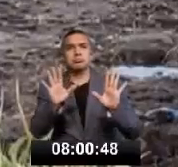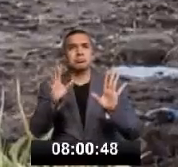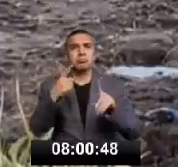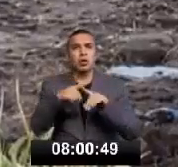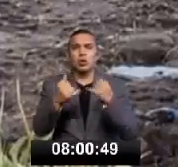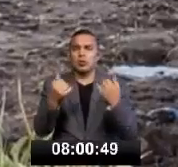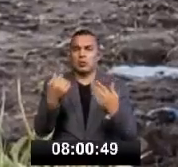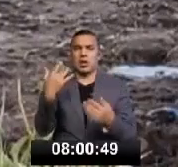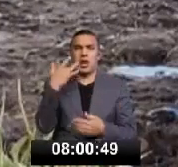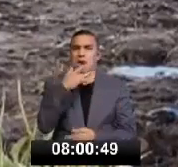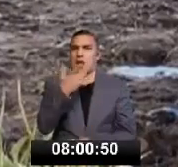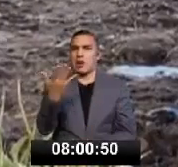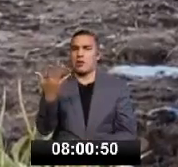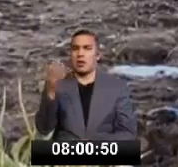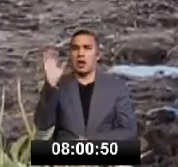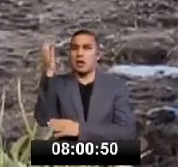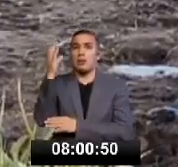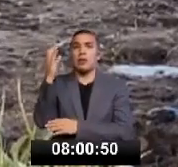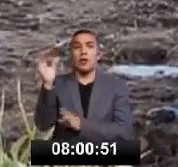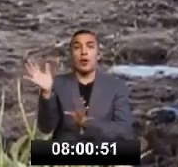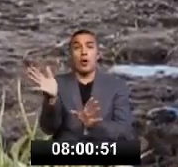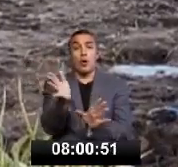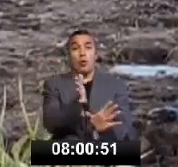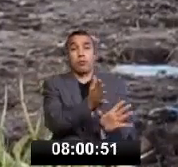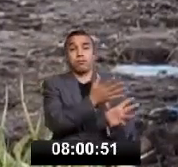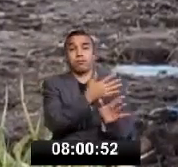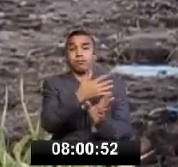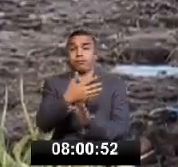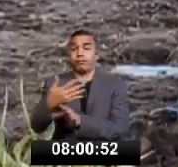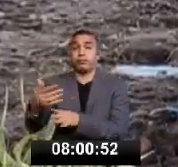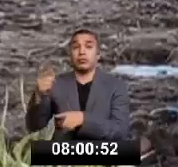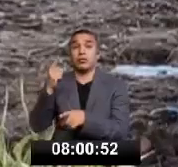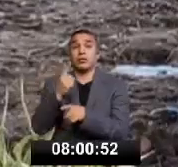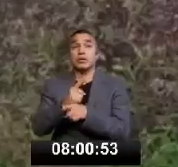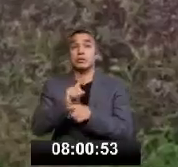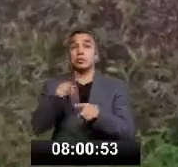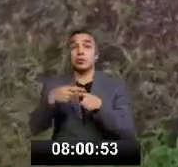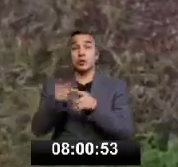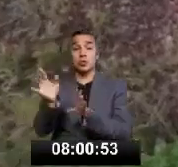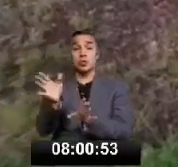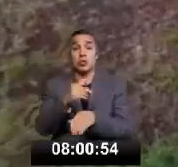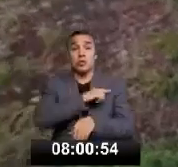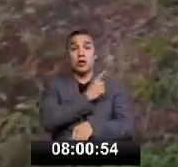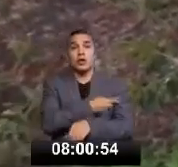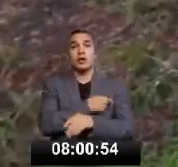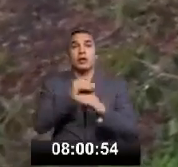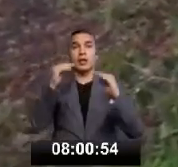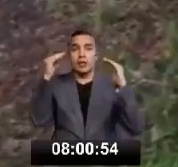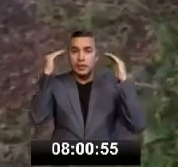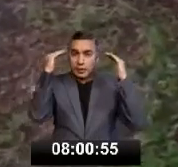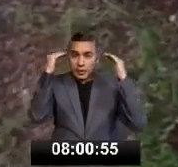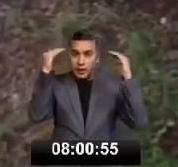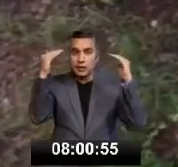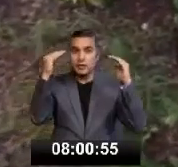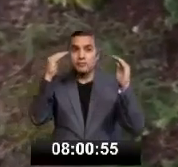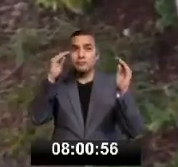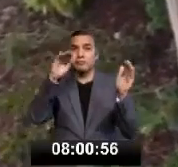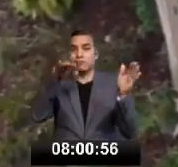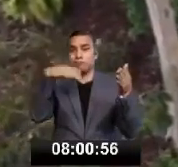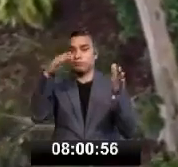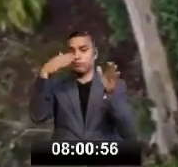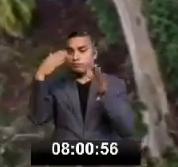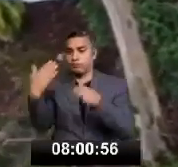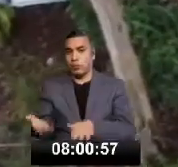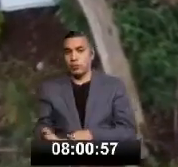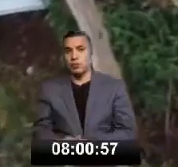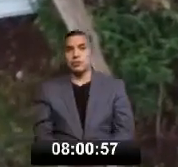desataron fenómenos climáticos como la presencia de ráfagas de viento que causaron daños a su paso. Así, la cubierta de esta vivienda del sector San